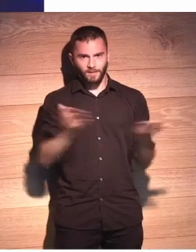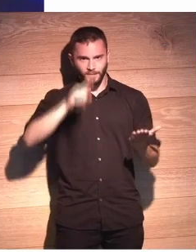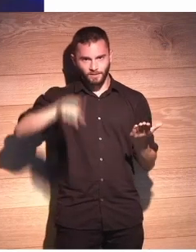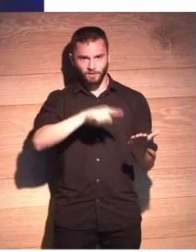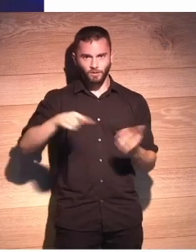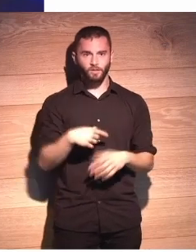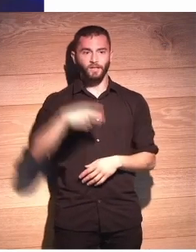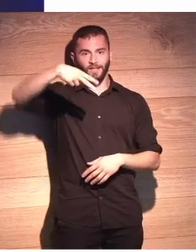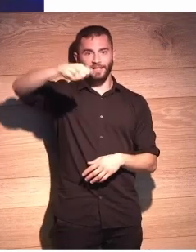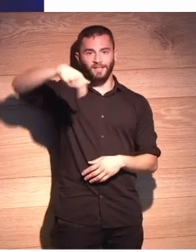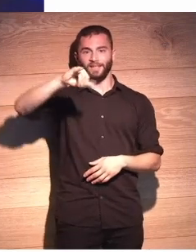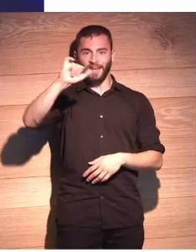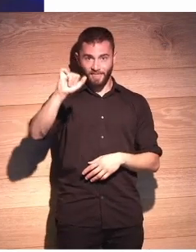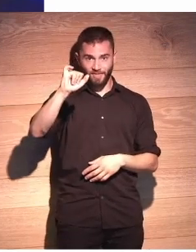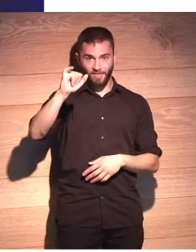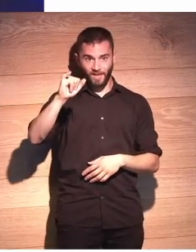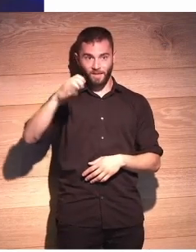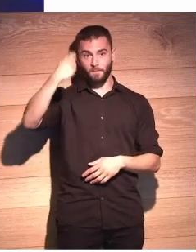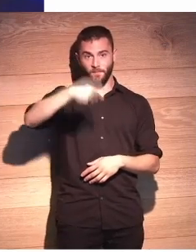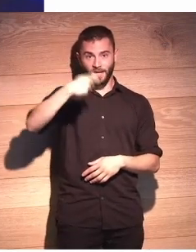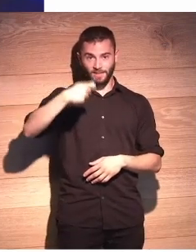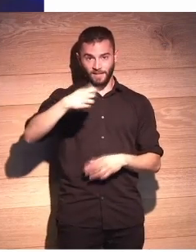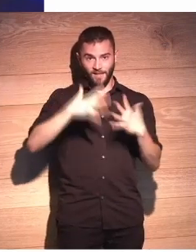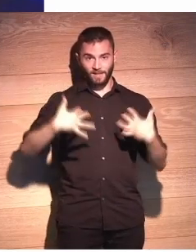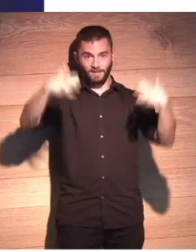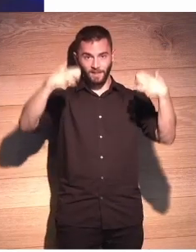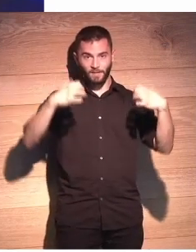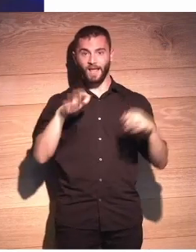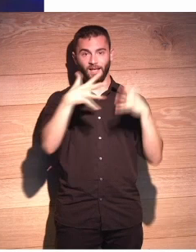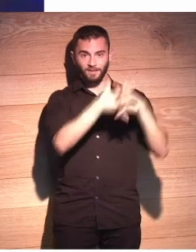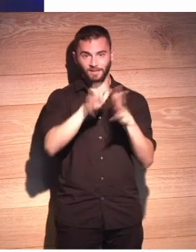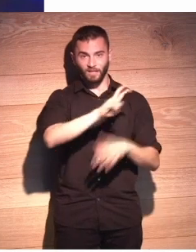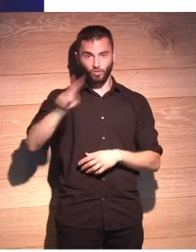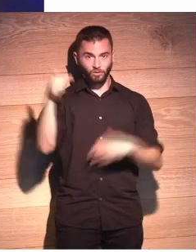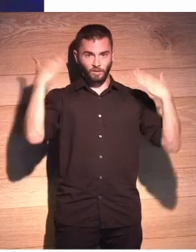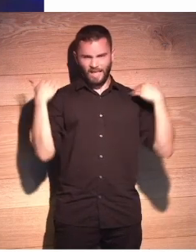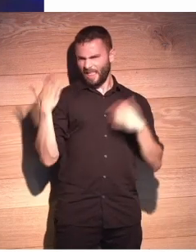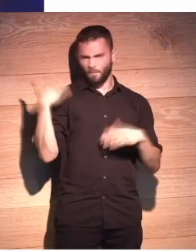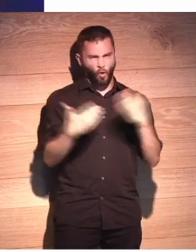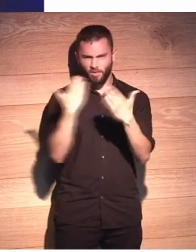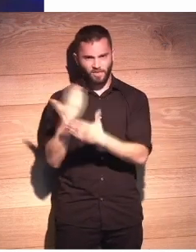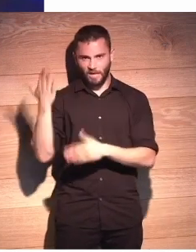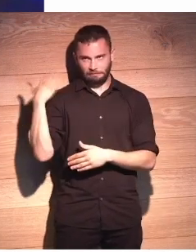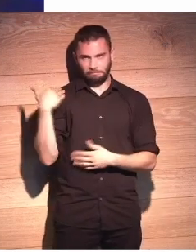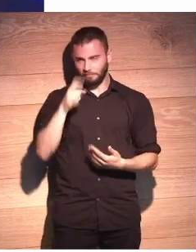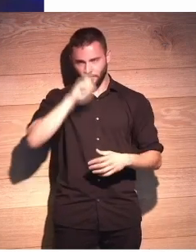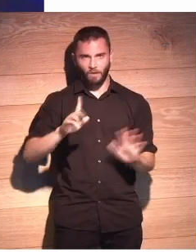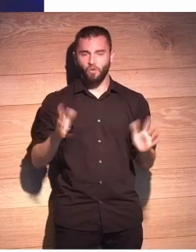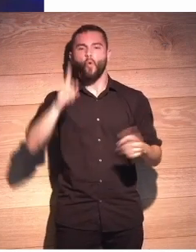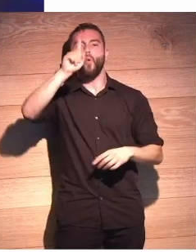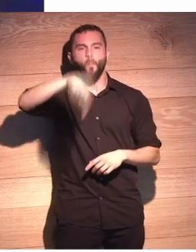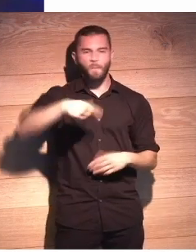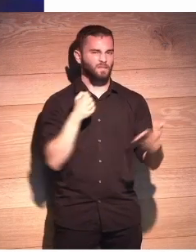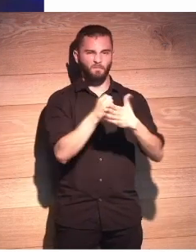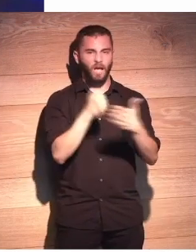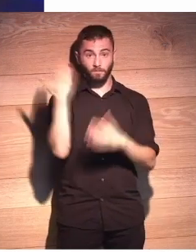que es la presidenta de la Cámara de Estados Unidos, y resulta que hace muy poquitos días, ya no recuerdo porque estaba encerrada, pero vamos, a lo mejor un mes